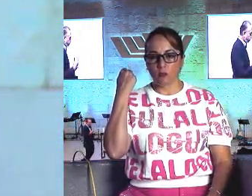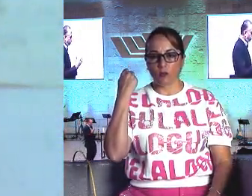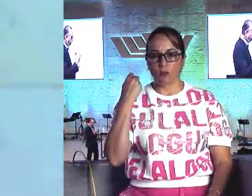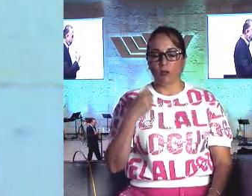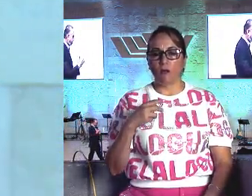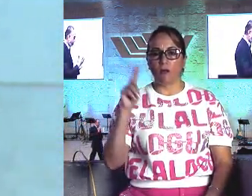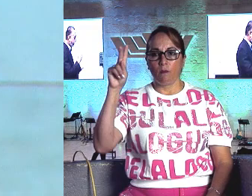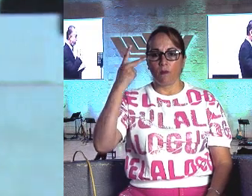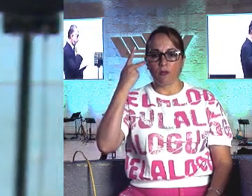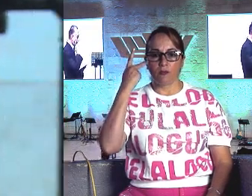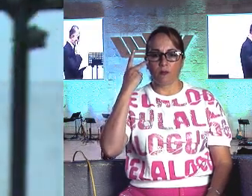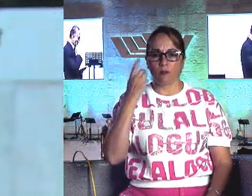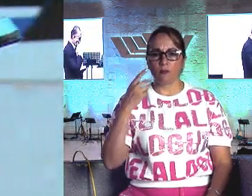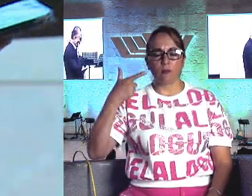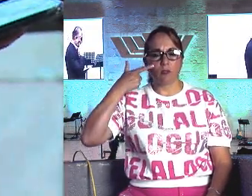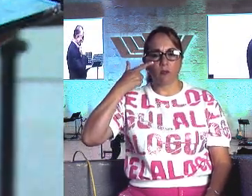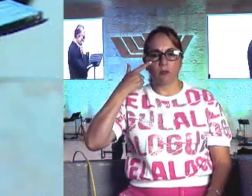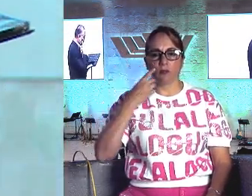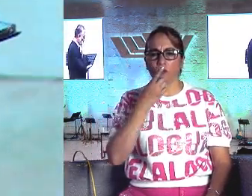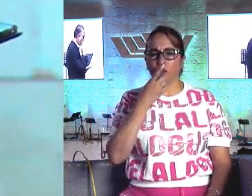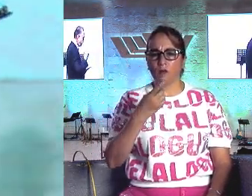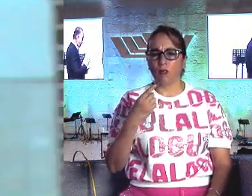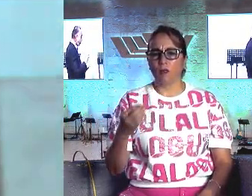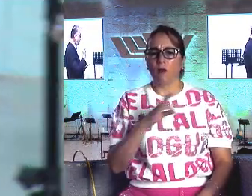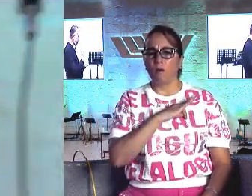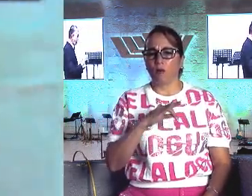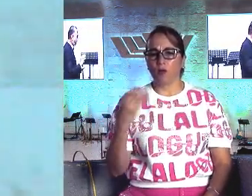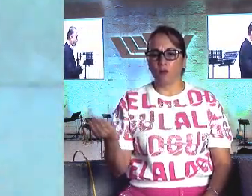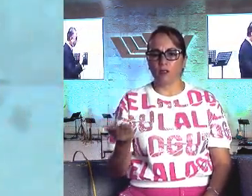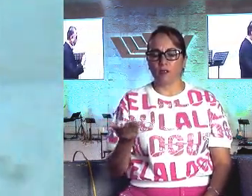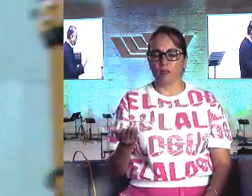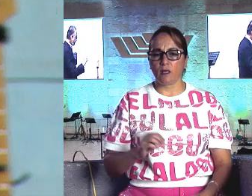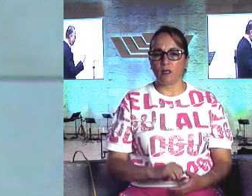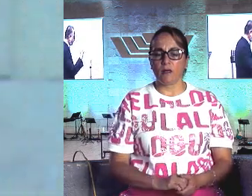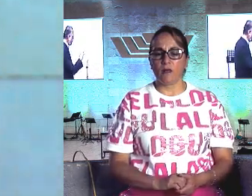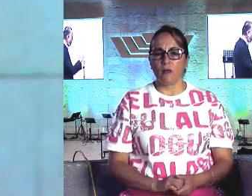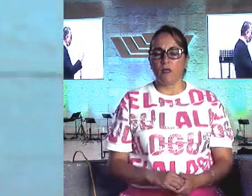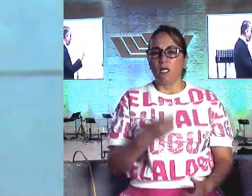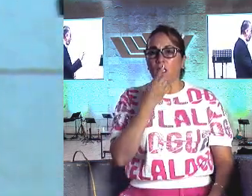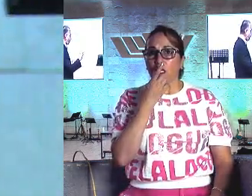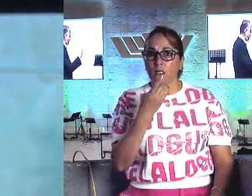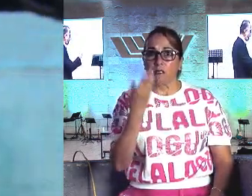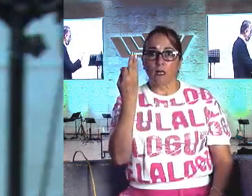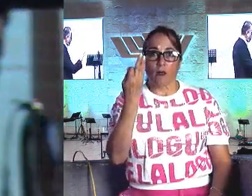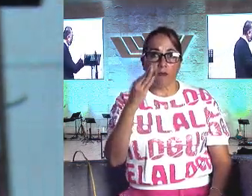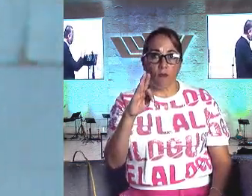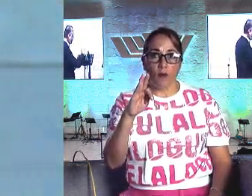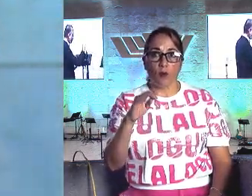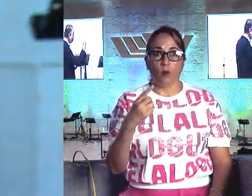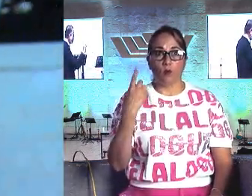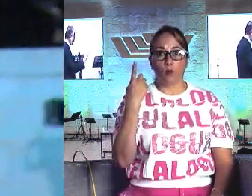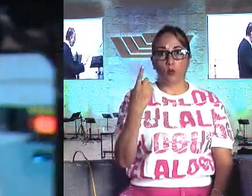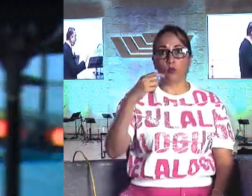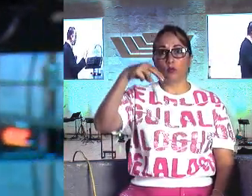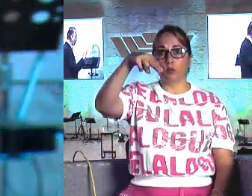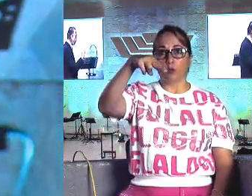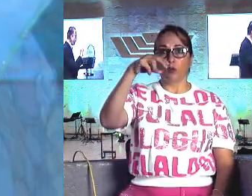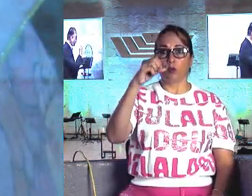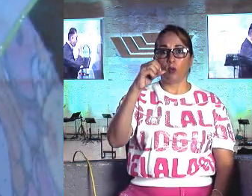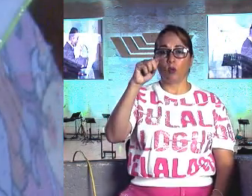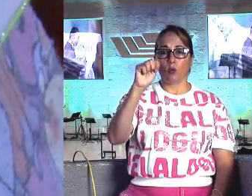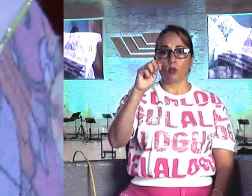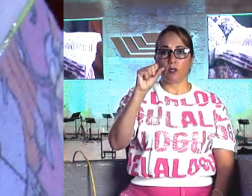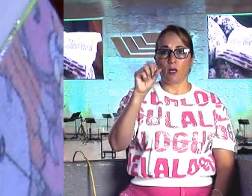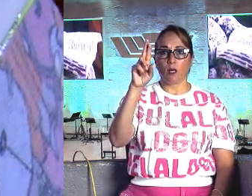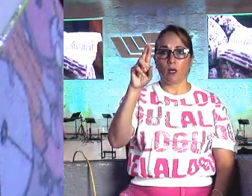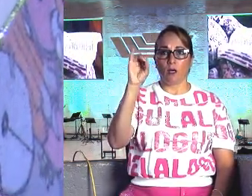pastor, dime qué hacer, porque sí, yo llegué a una notaría y obviamente hay movimientos políticos y